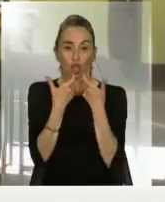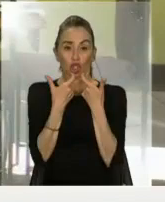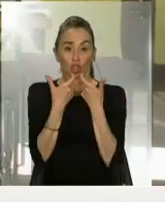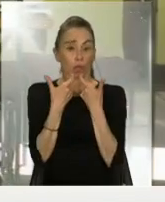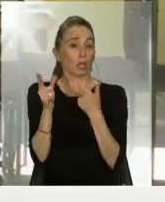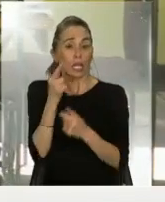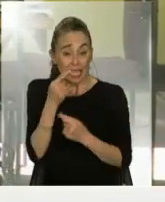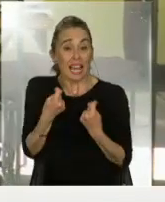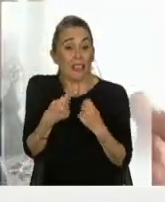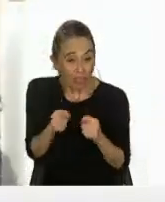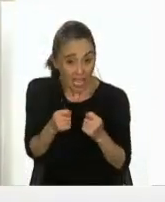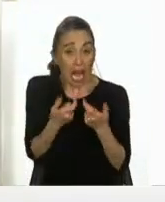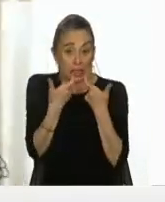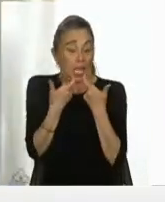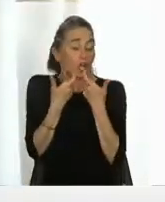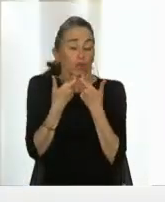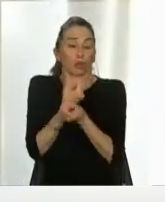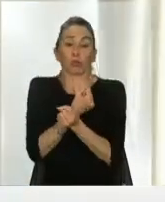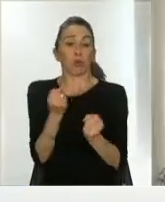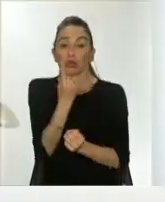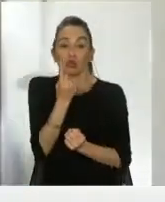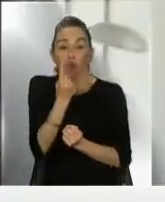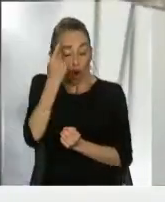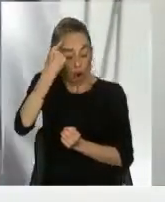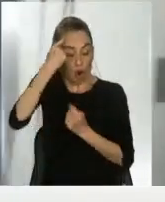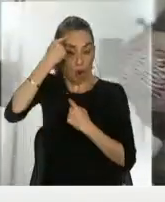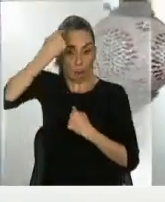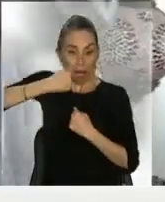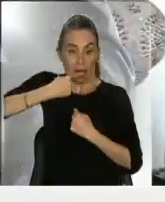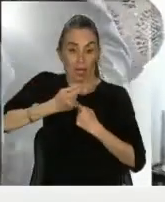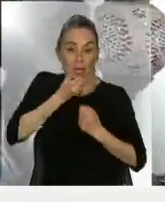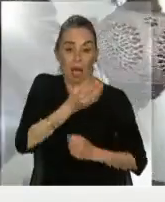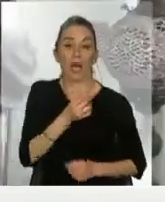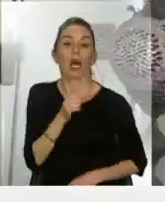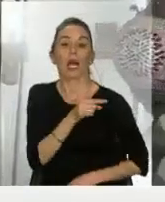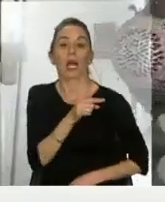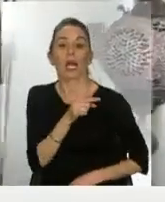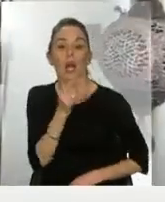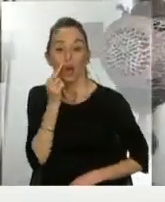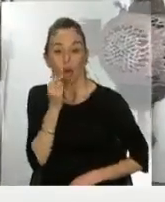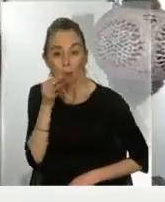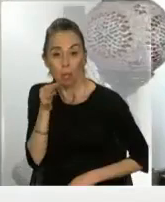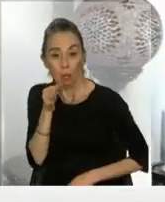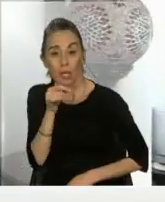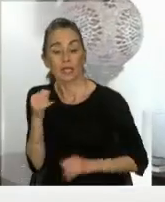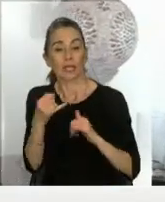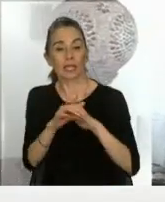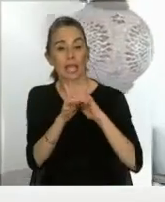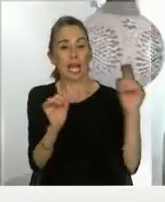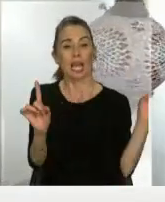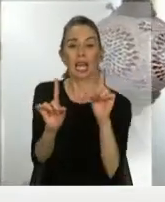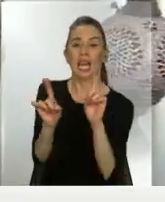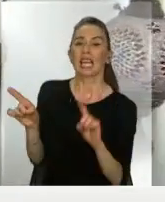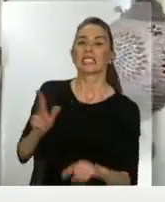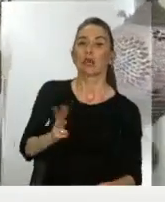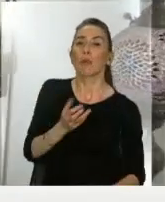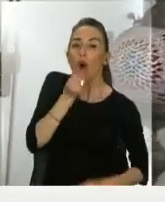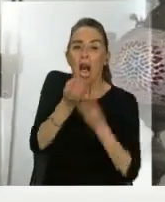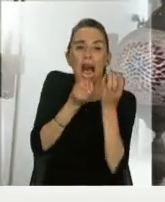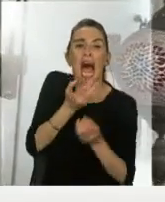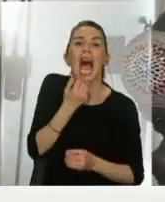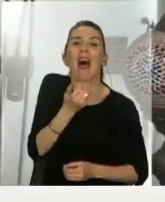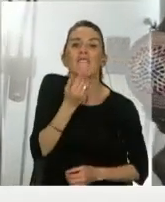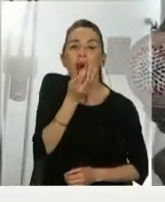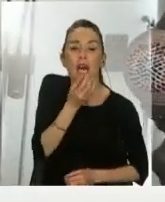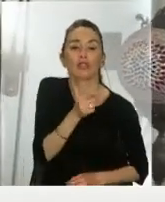él, aunque lo intente, no puede hacer. Le dice a mi amiga, el señor, ¿por qué está echando garabato? Y mi amiga